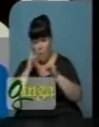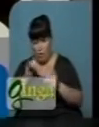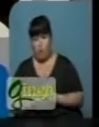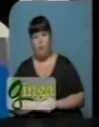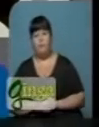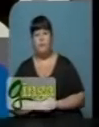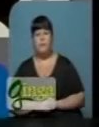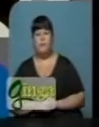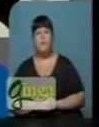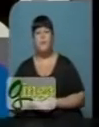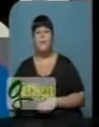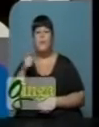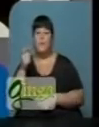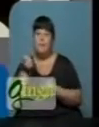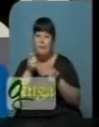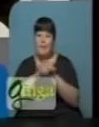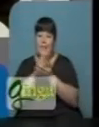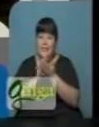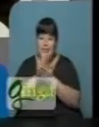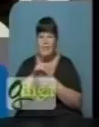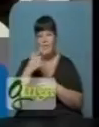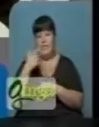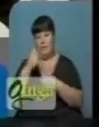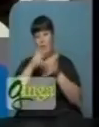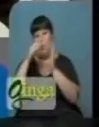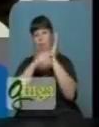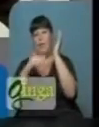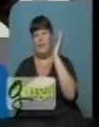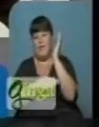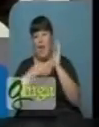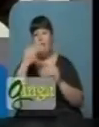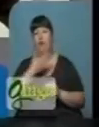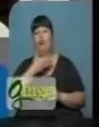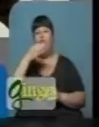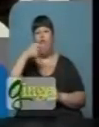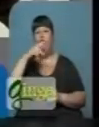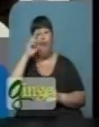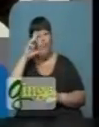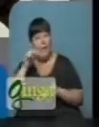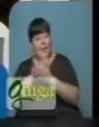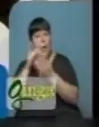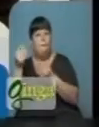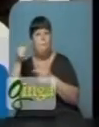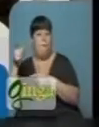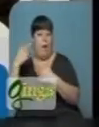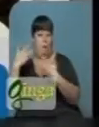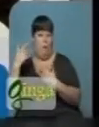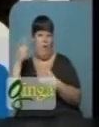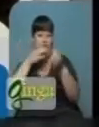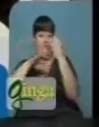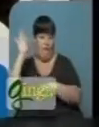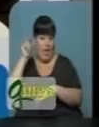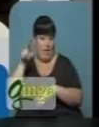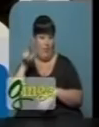que está negociando con el gigante de nueva zelanda fonterra para poder trasladar para poder vender